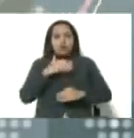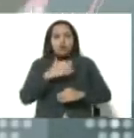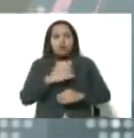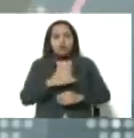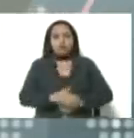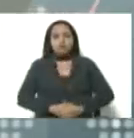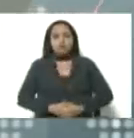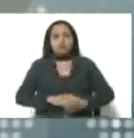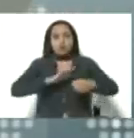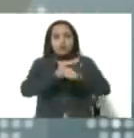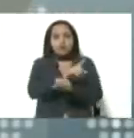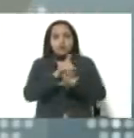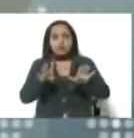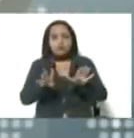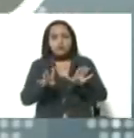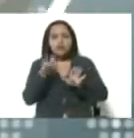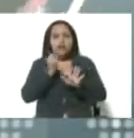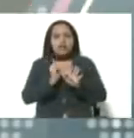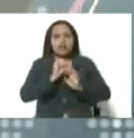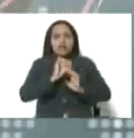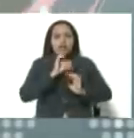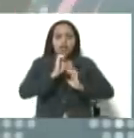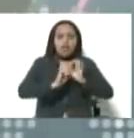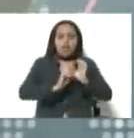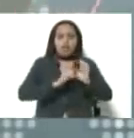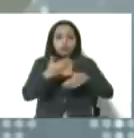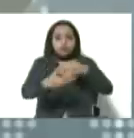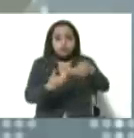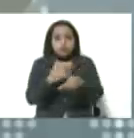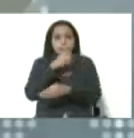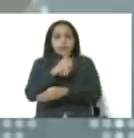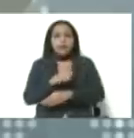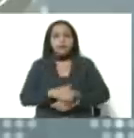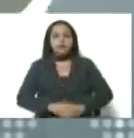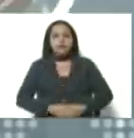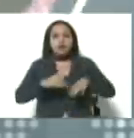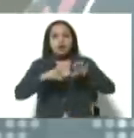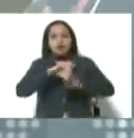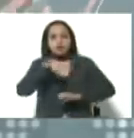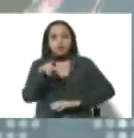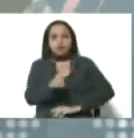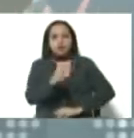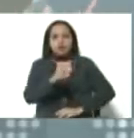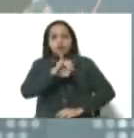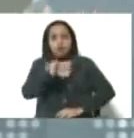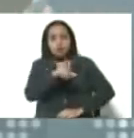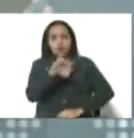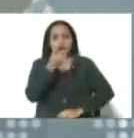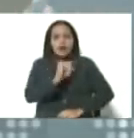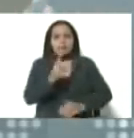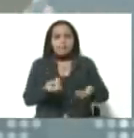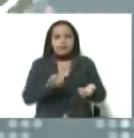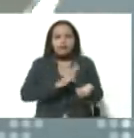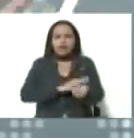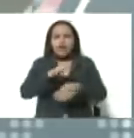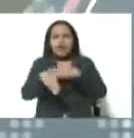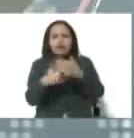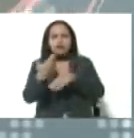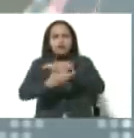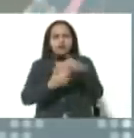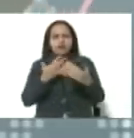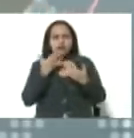la evolución fue mala el 8 de julio se agravó su cuadro hasta una insuficiencia